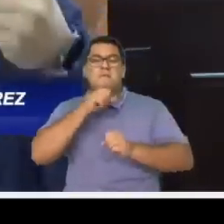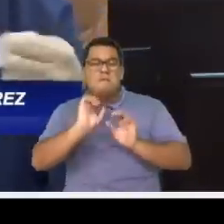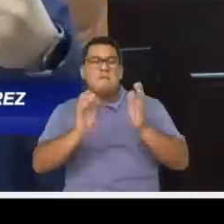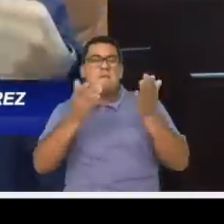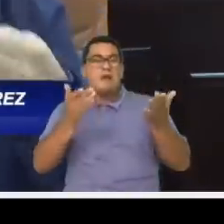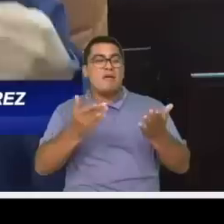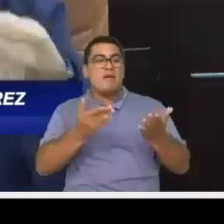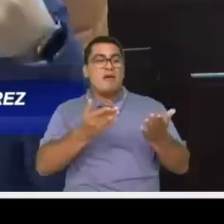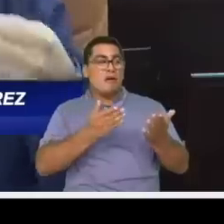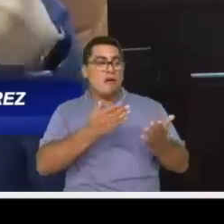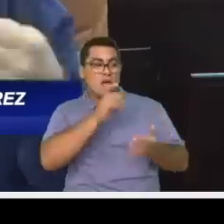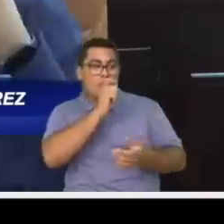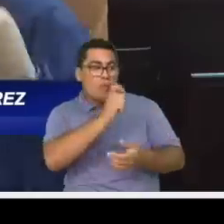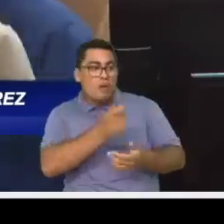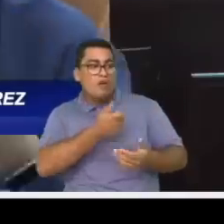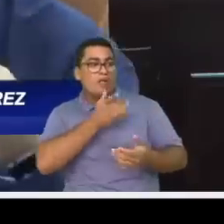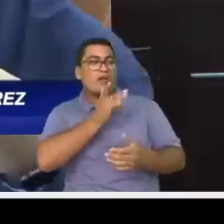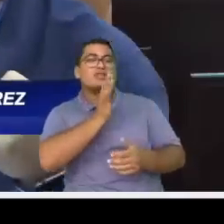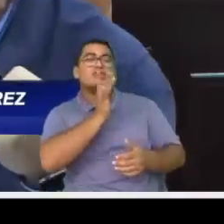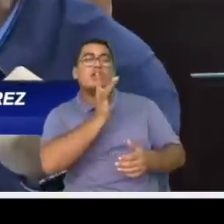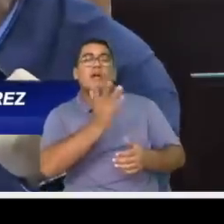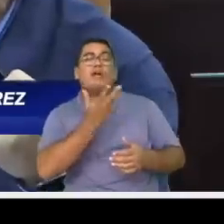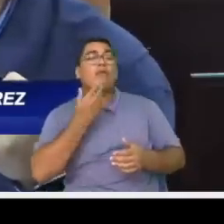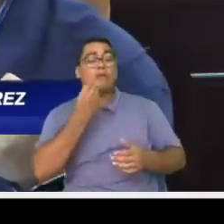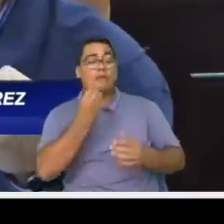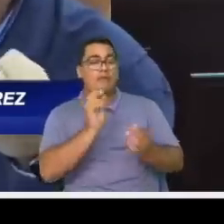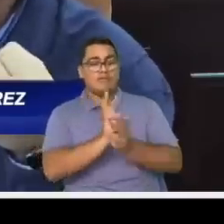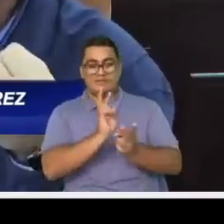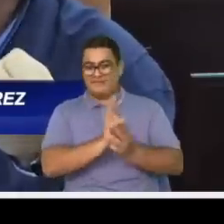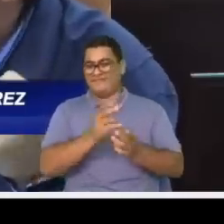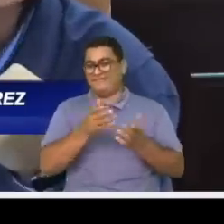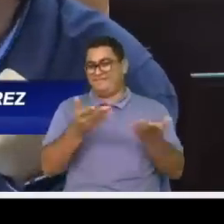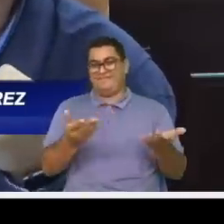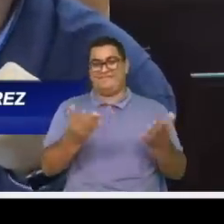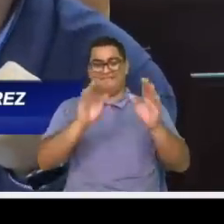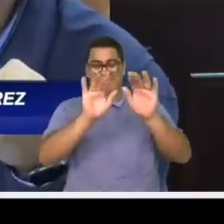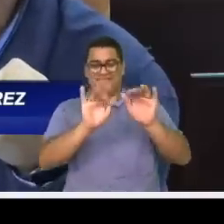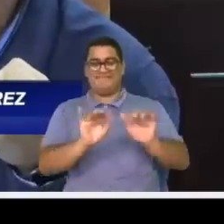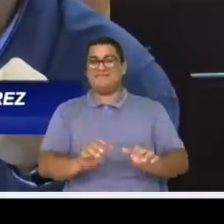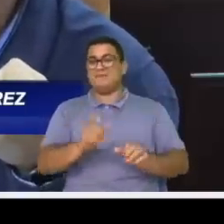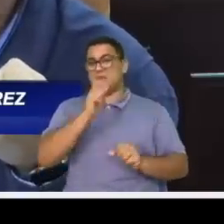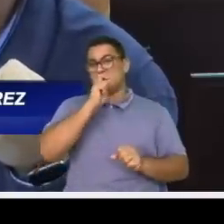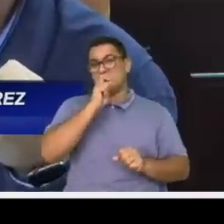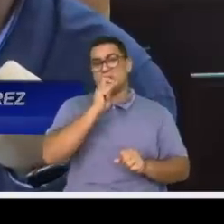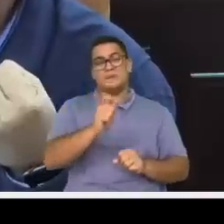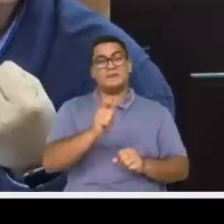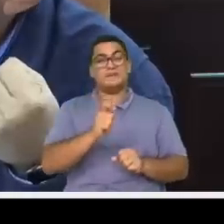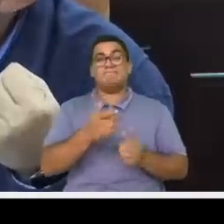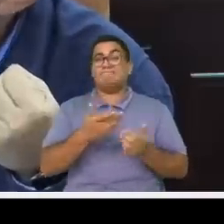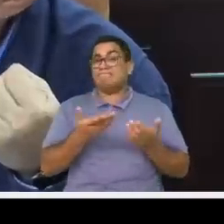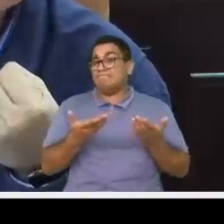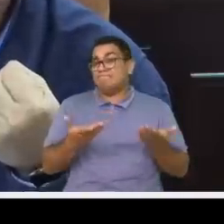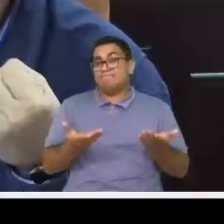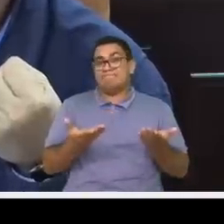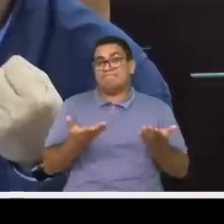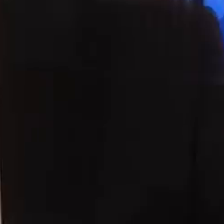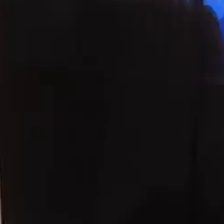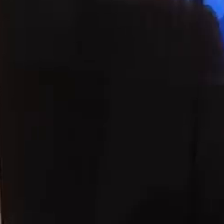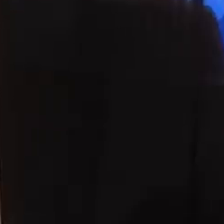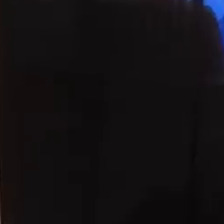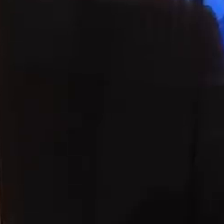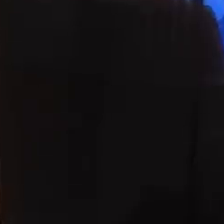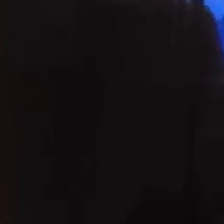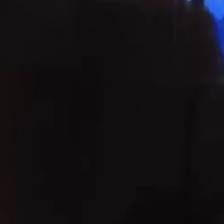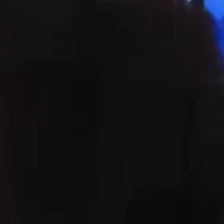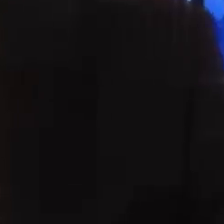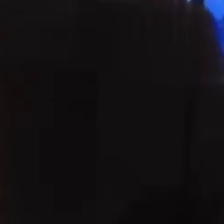utilizando las herramientas de la tecnología para llegar hasta nuestros niños.